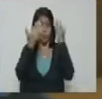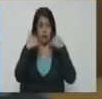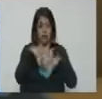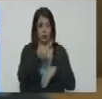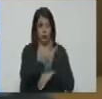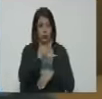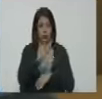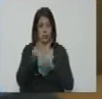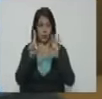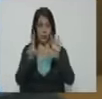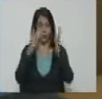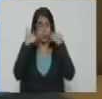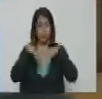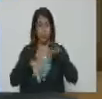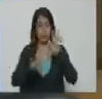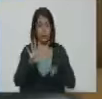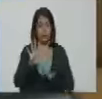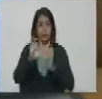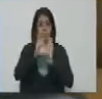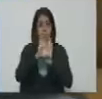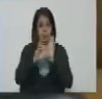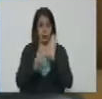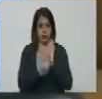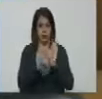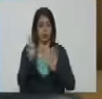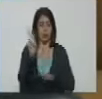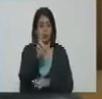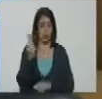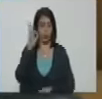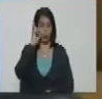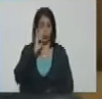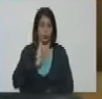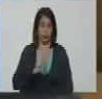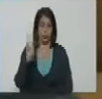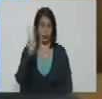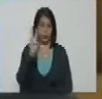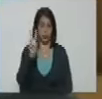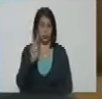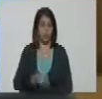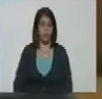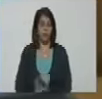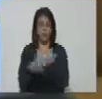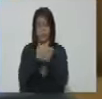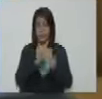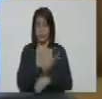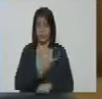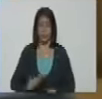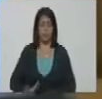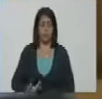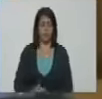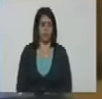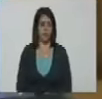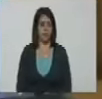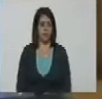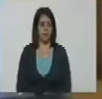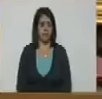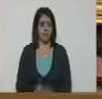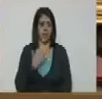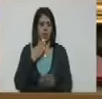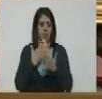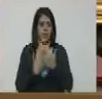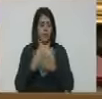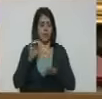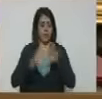y 236, numeral 15, de la Constitución de la República Bolivariana de Venezuela. Es todo, ciudadano presidente.